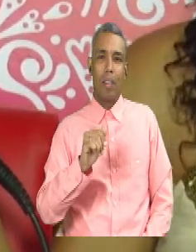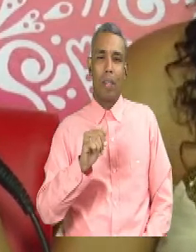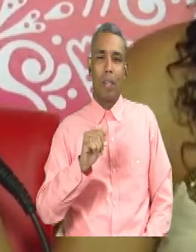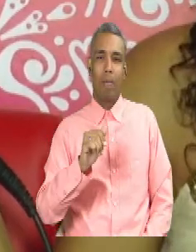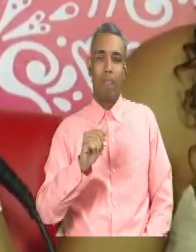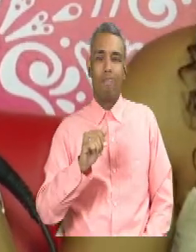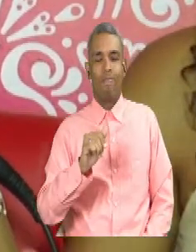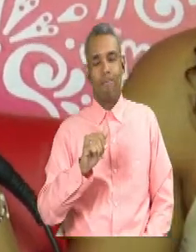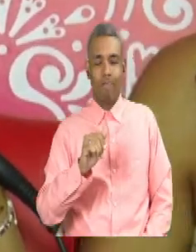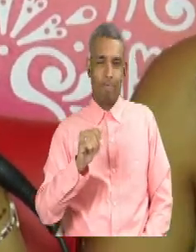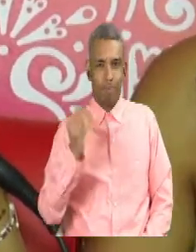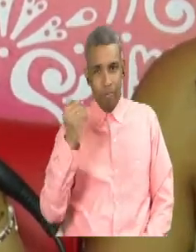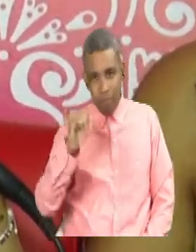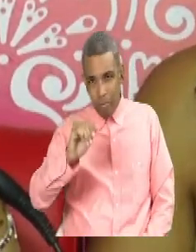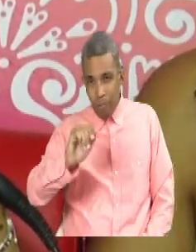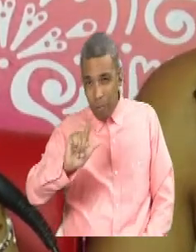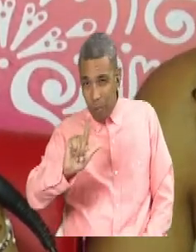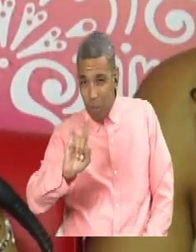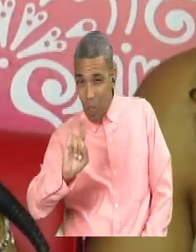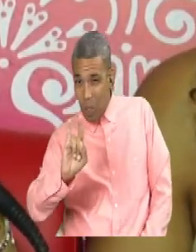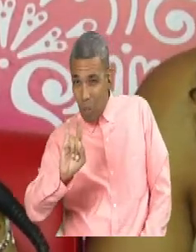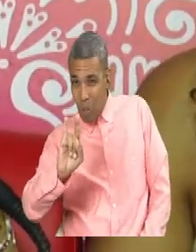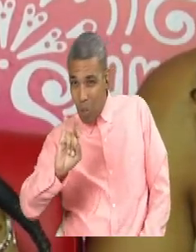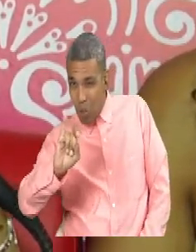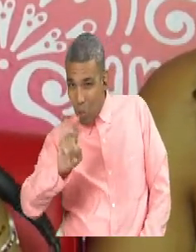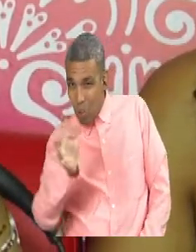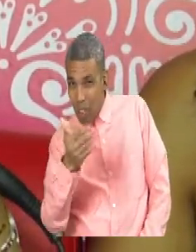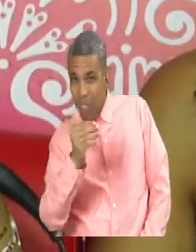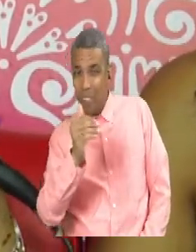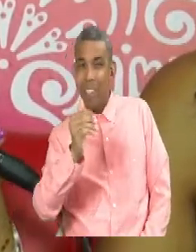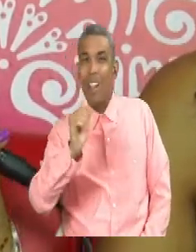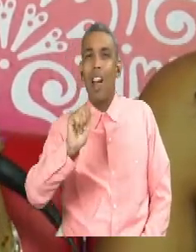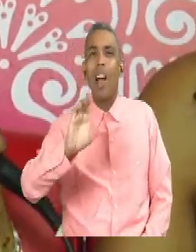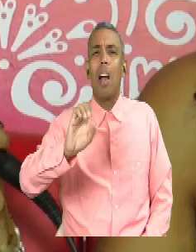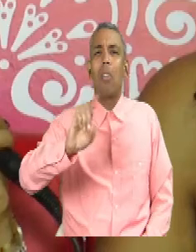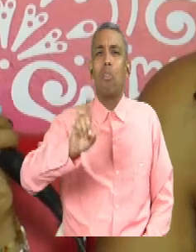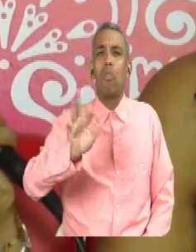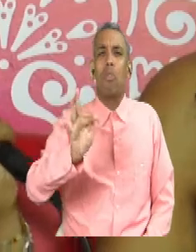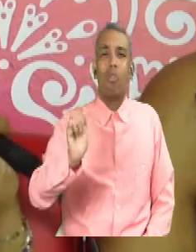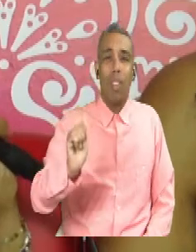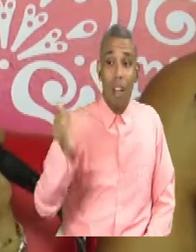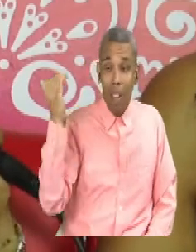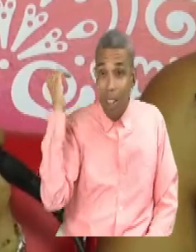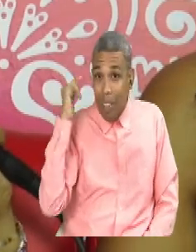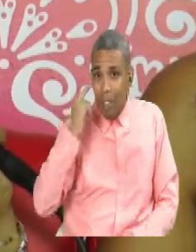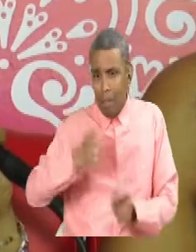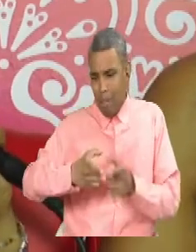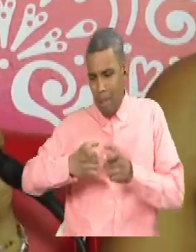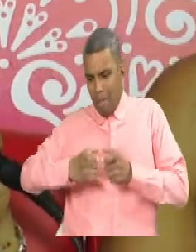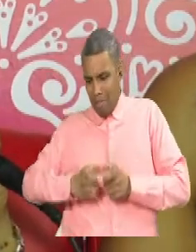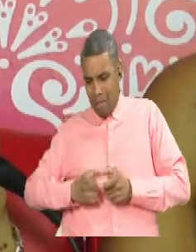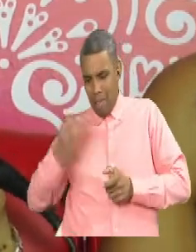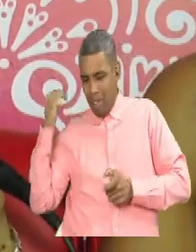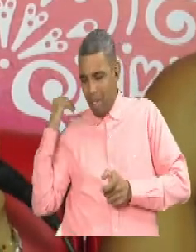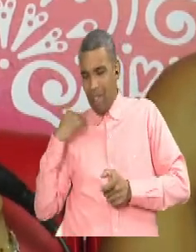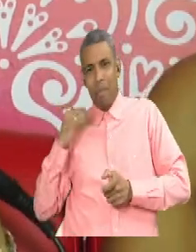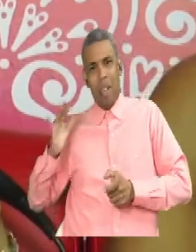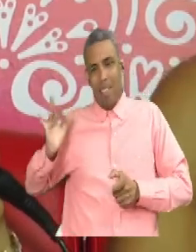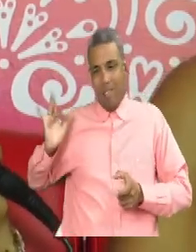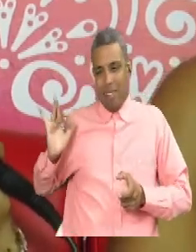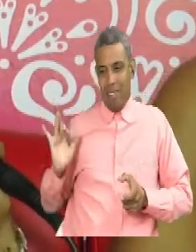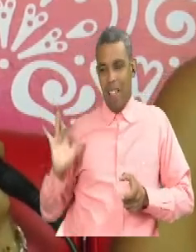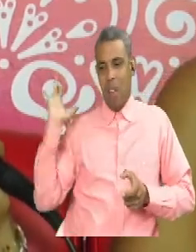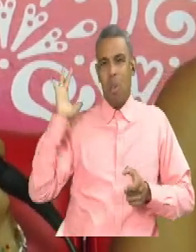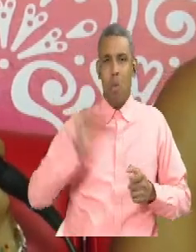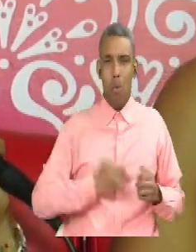pues fue a su gusto, por decirlo así. Y era, lógicamente, hace 15 años el estilo del vallenato era muy diferente. En esa